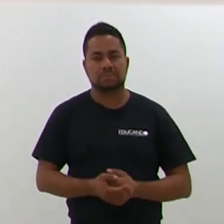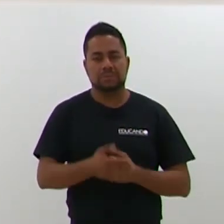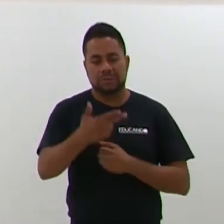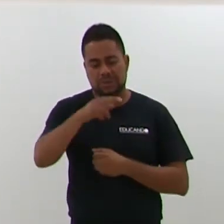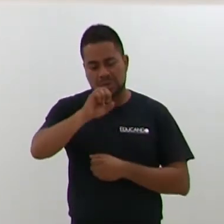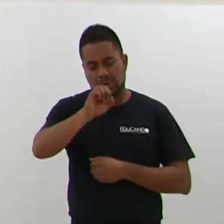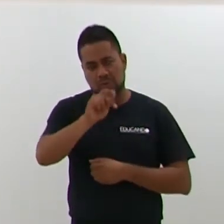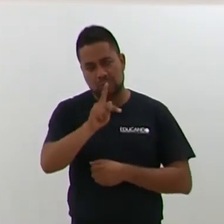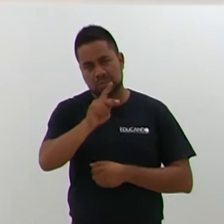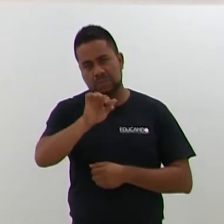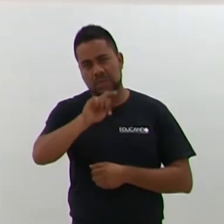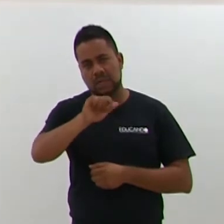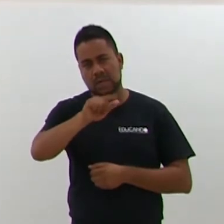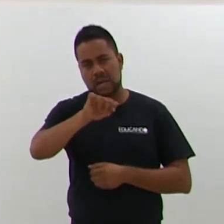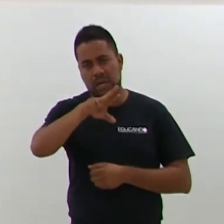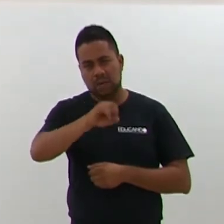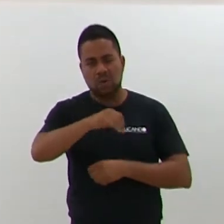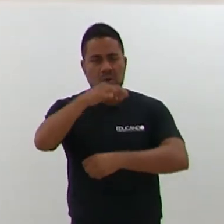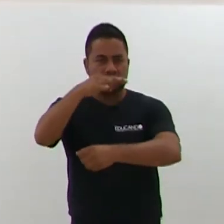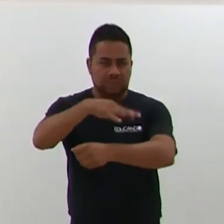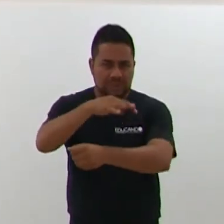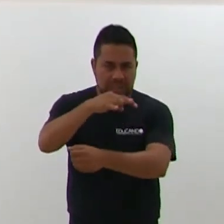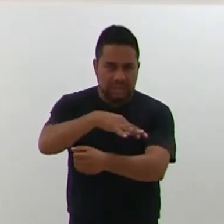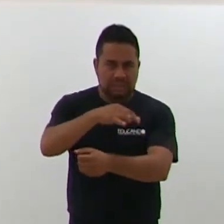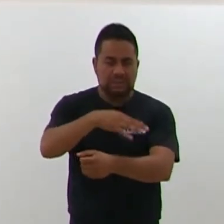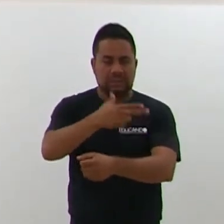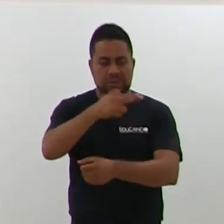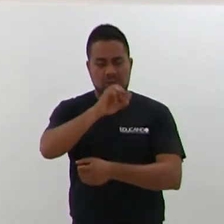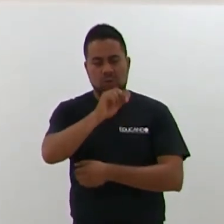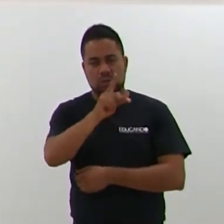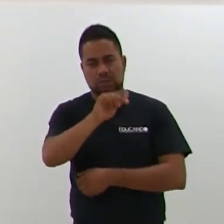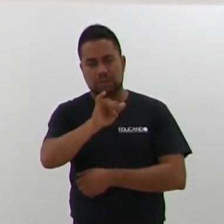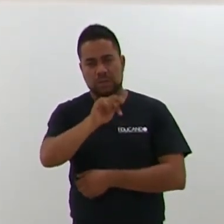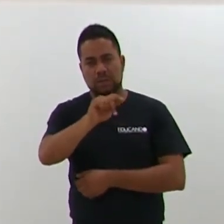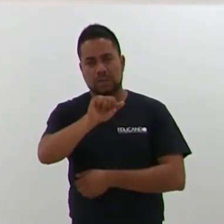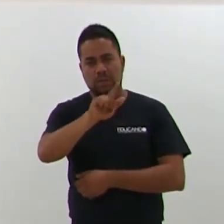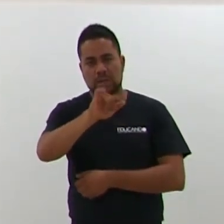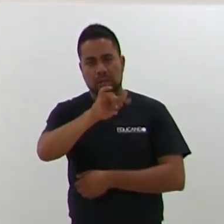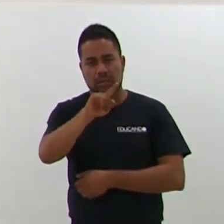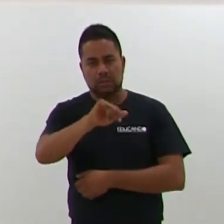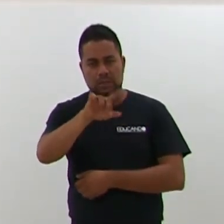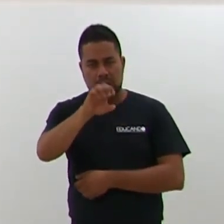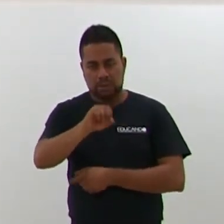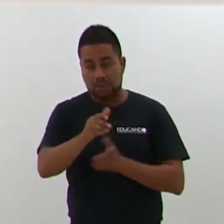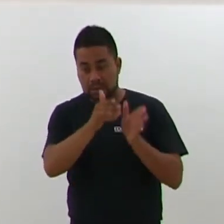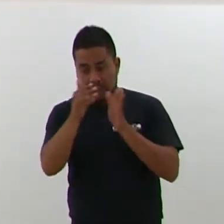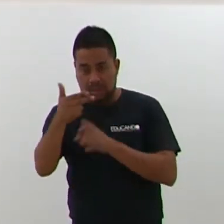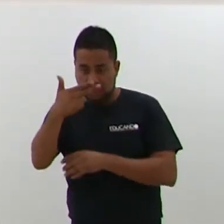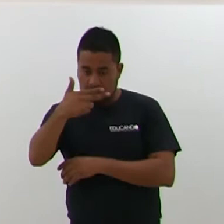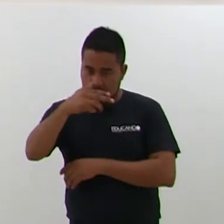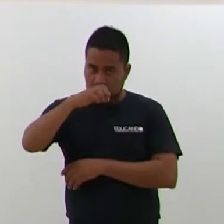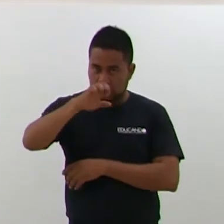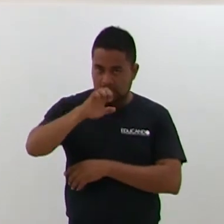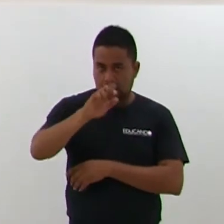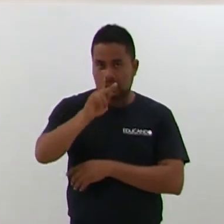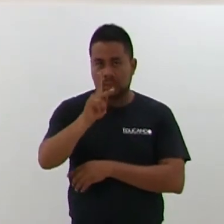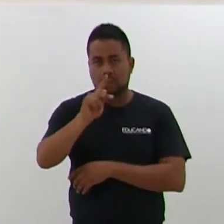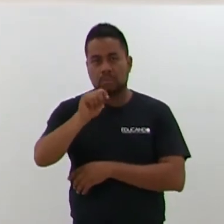Hospitalario, hospitalizado, bueno. Del otro lado tenemos a hectómetro,